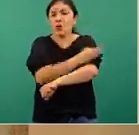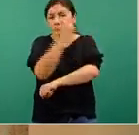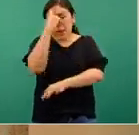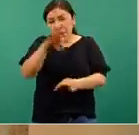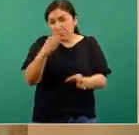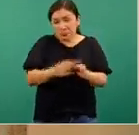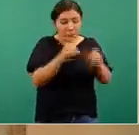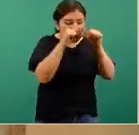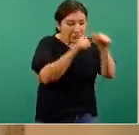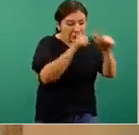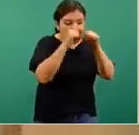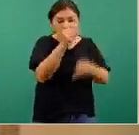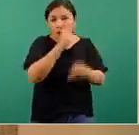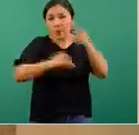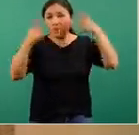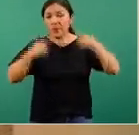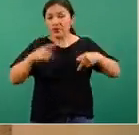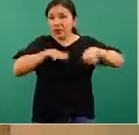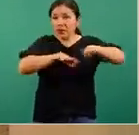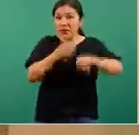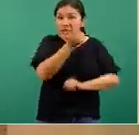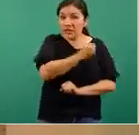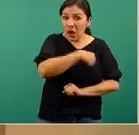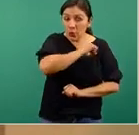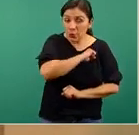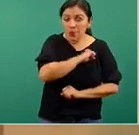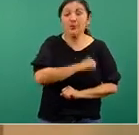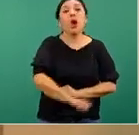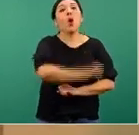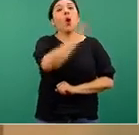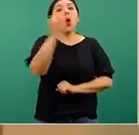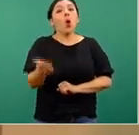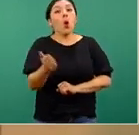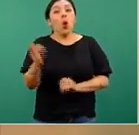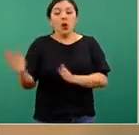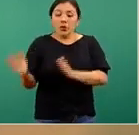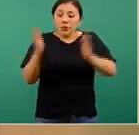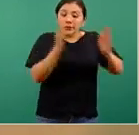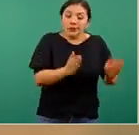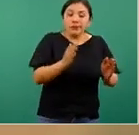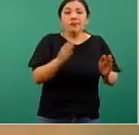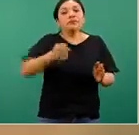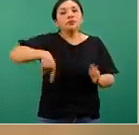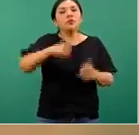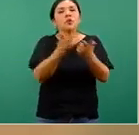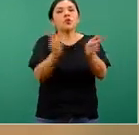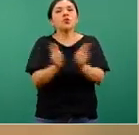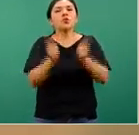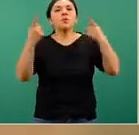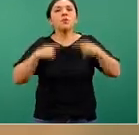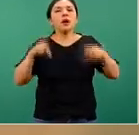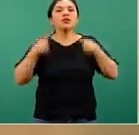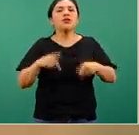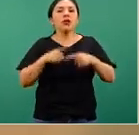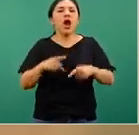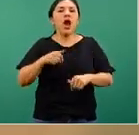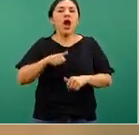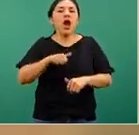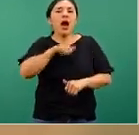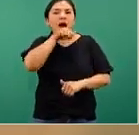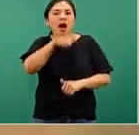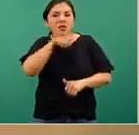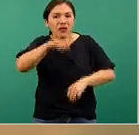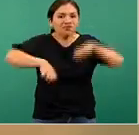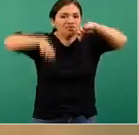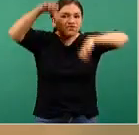personal de salud y además tenemos a las y los adultos mayores, las personas